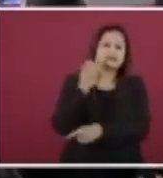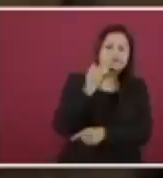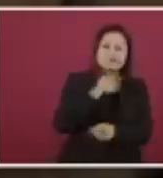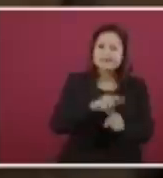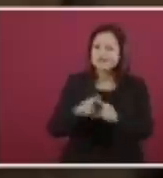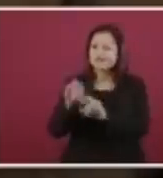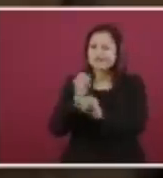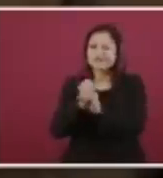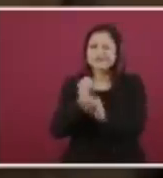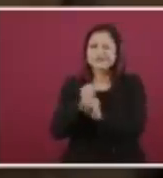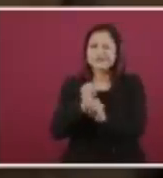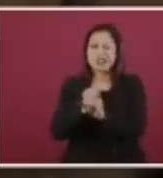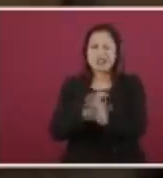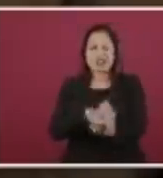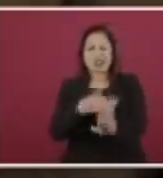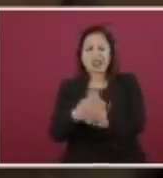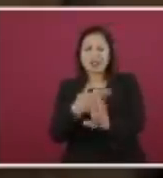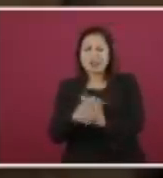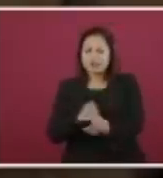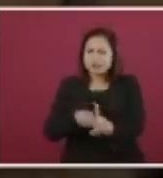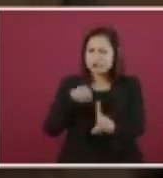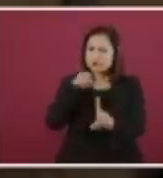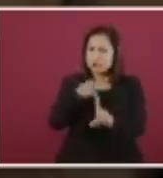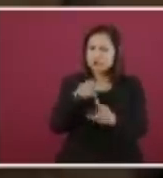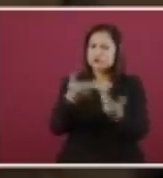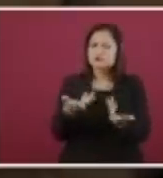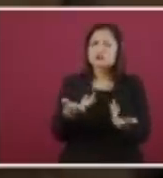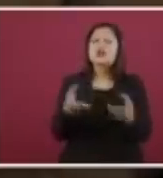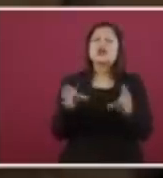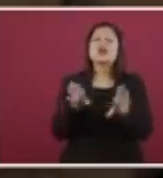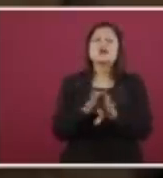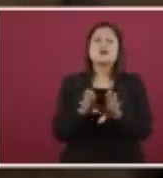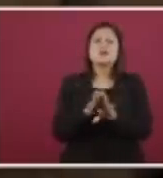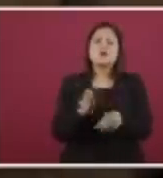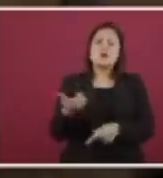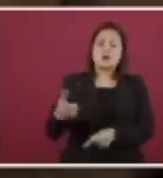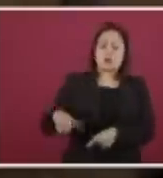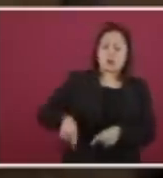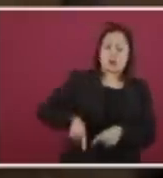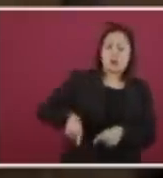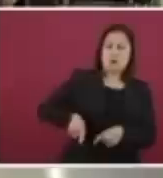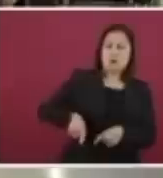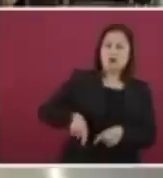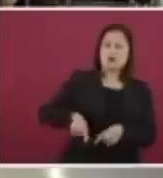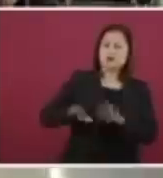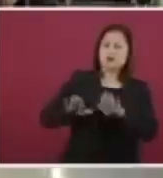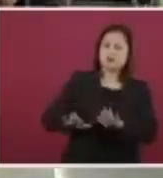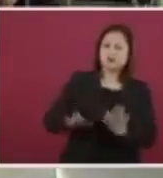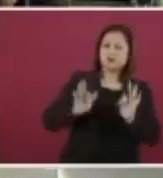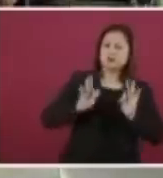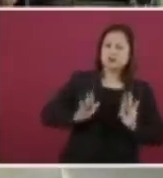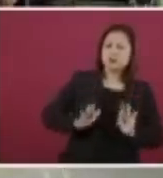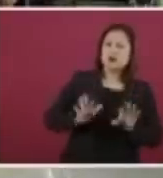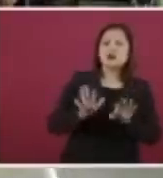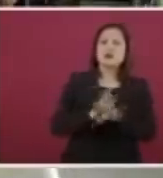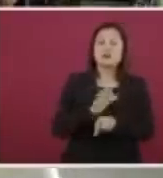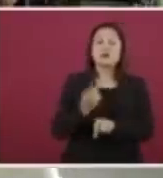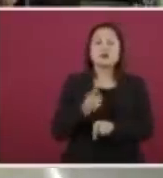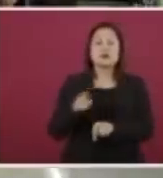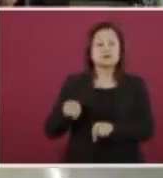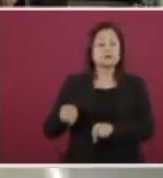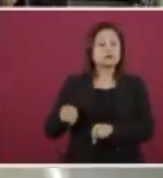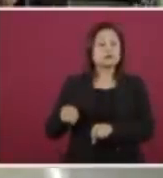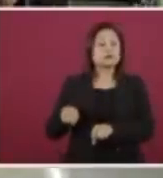Entonces, ¿qué medidas puede tomar el gobierno? Porque los están incluso amenazando